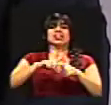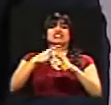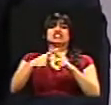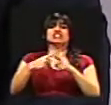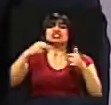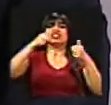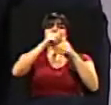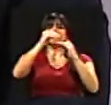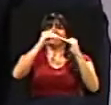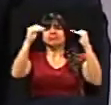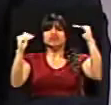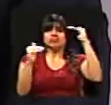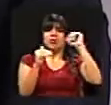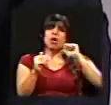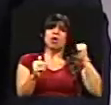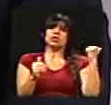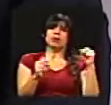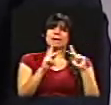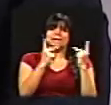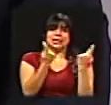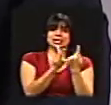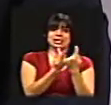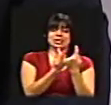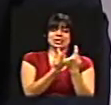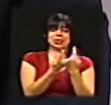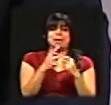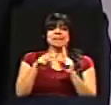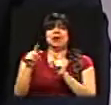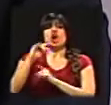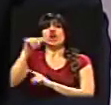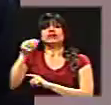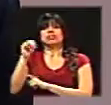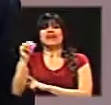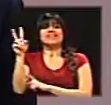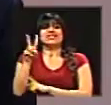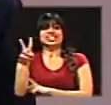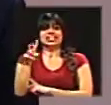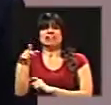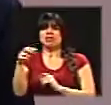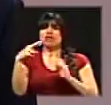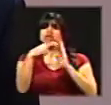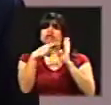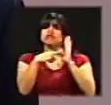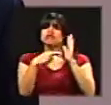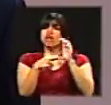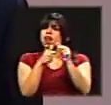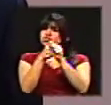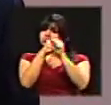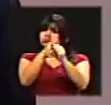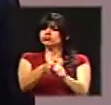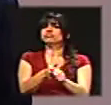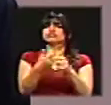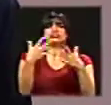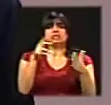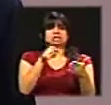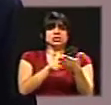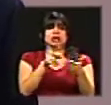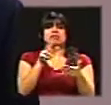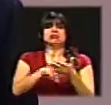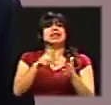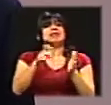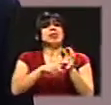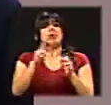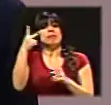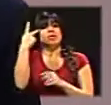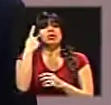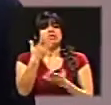con el resto de los partidos políticos tradicionales. José María Villalta está jugando con las reglas del juego tal como están escritas. Ajá. Tiene derecho a la deuda